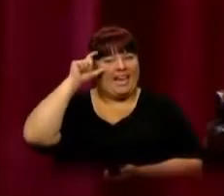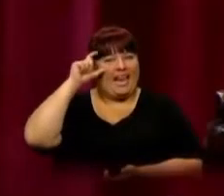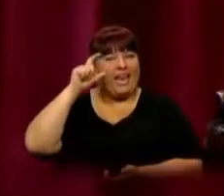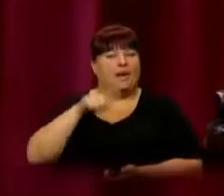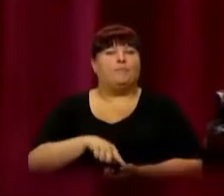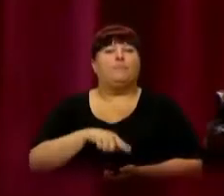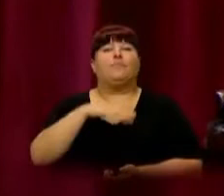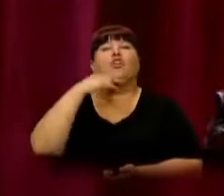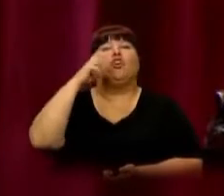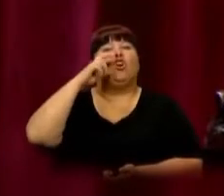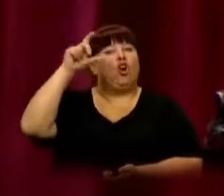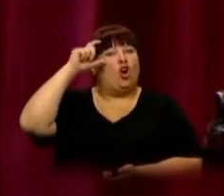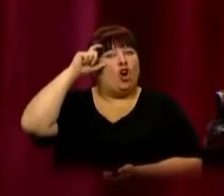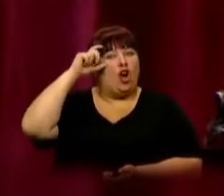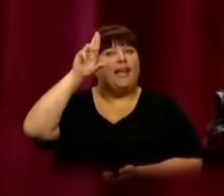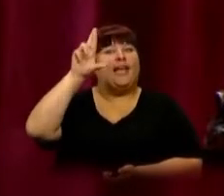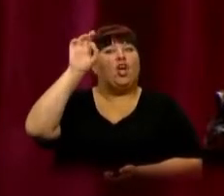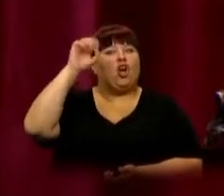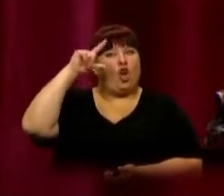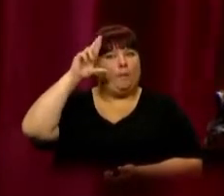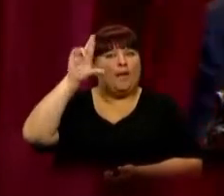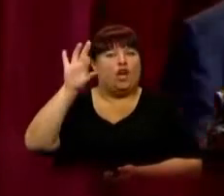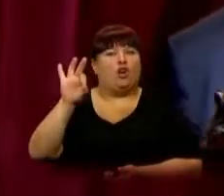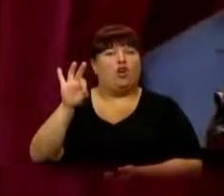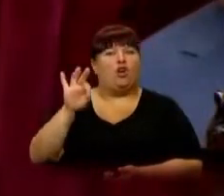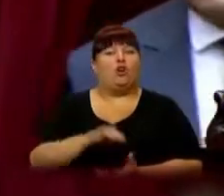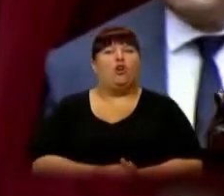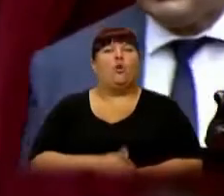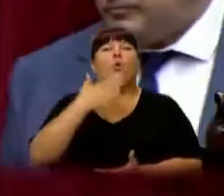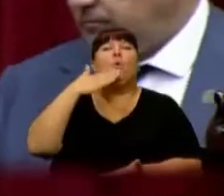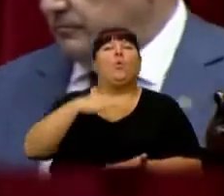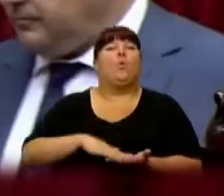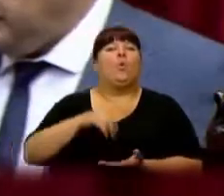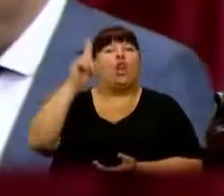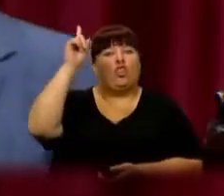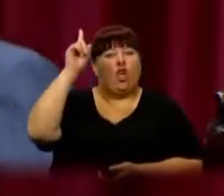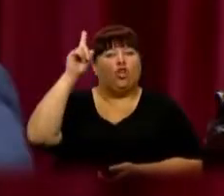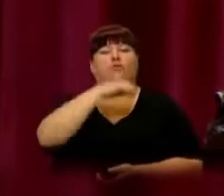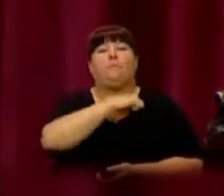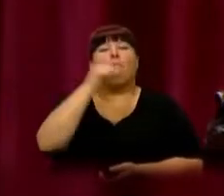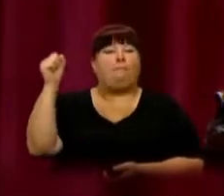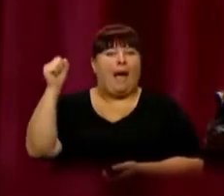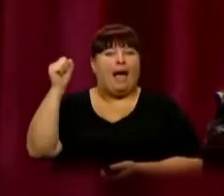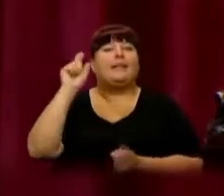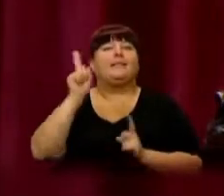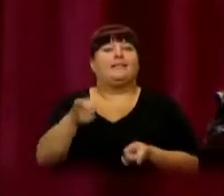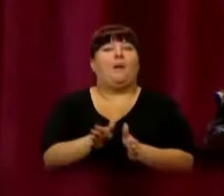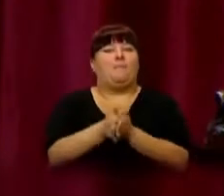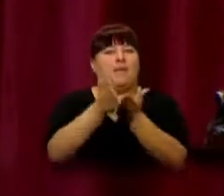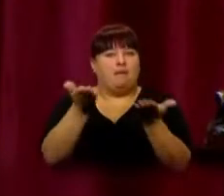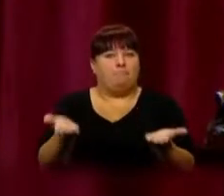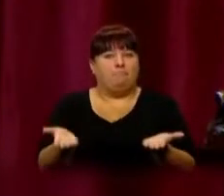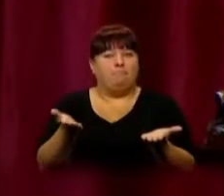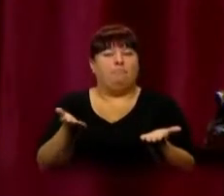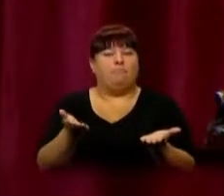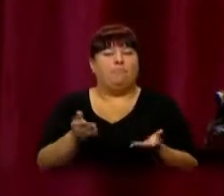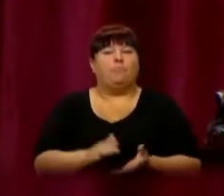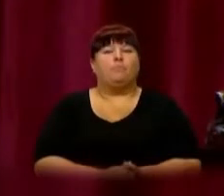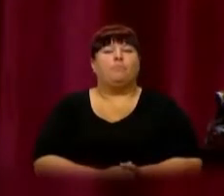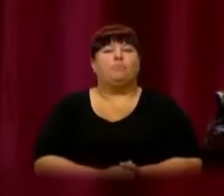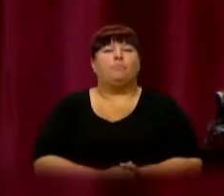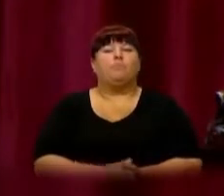Bueno, en esta renovación que hizo la mitad de la Cámara de Diputados, también asumieron los legisladores por la provincia de Corrientes. Ellos son